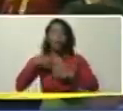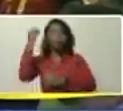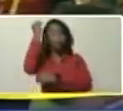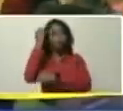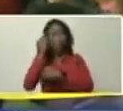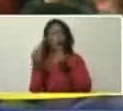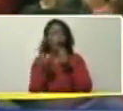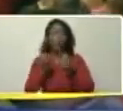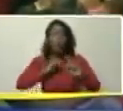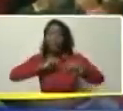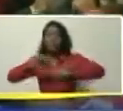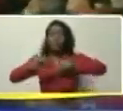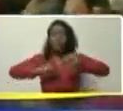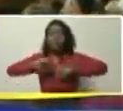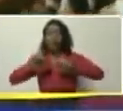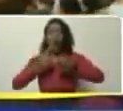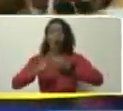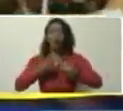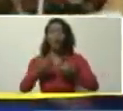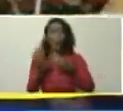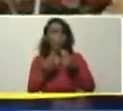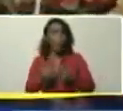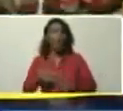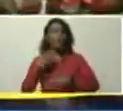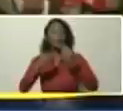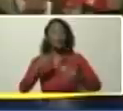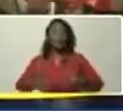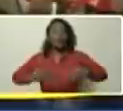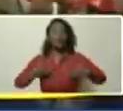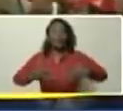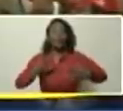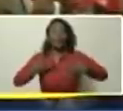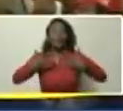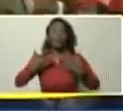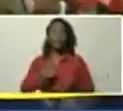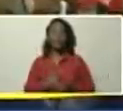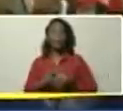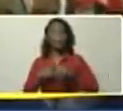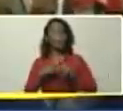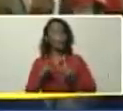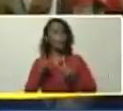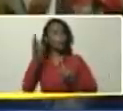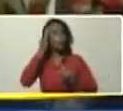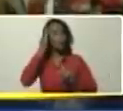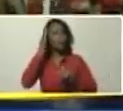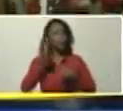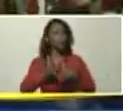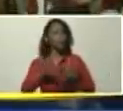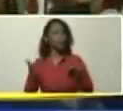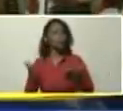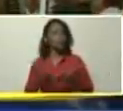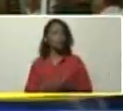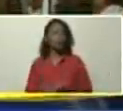se estaba moviendo la cosa, bueno, tuvimos una alegría, pero sabíamos